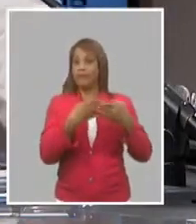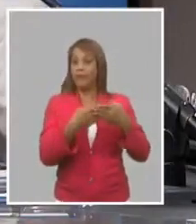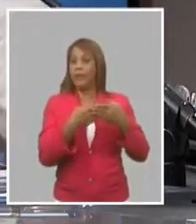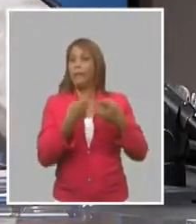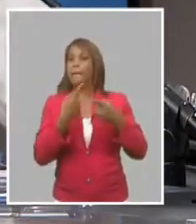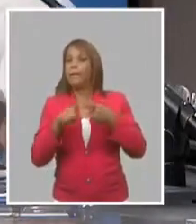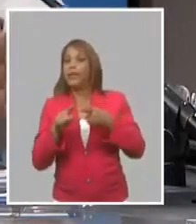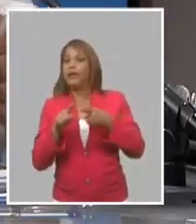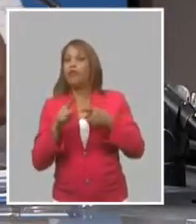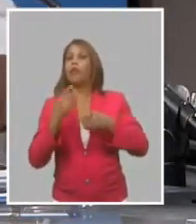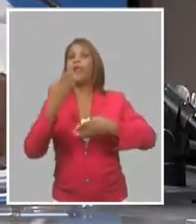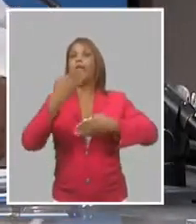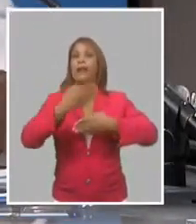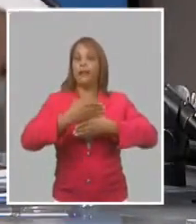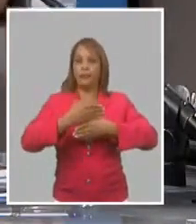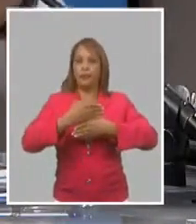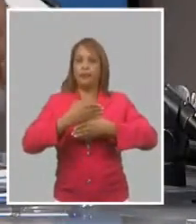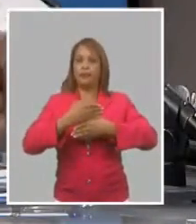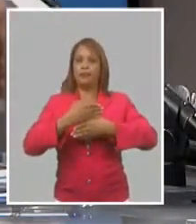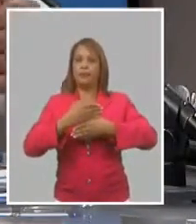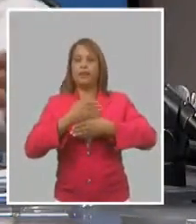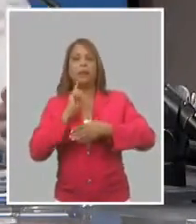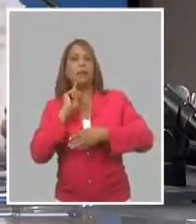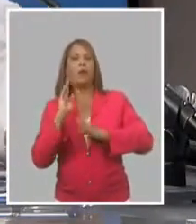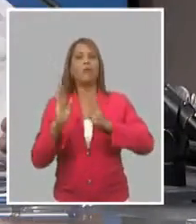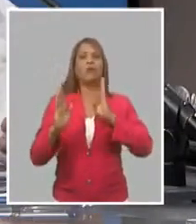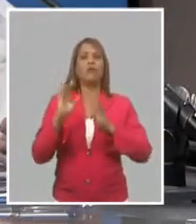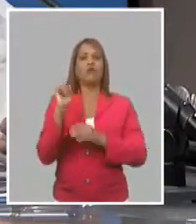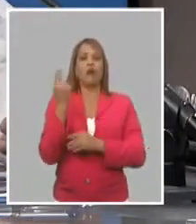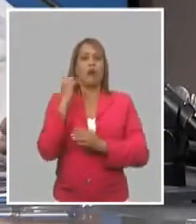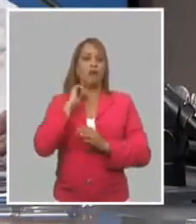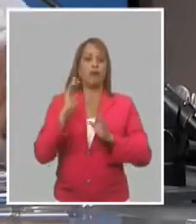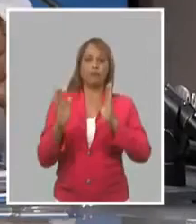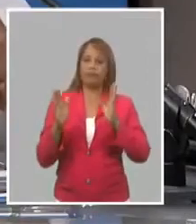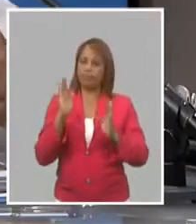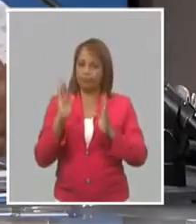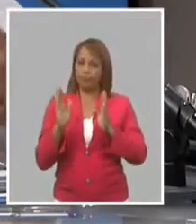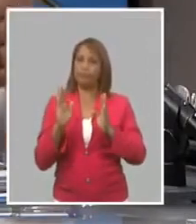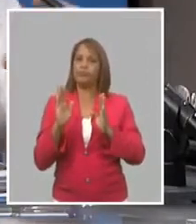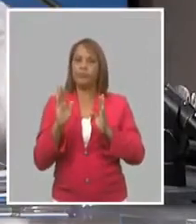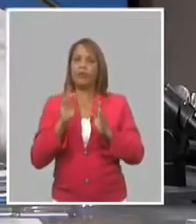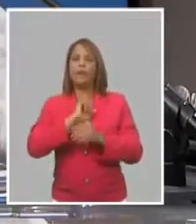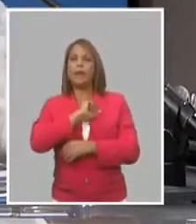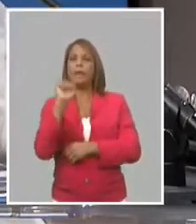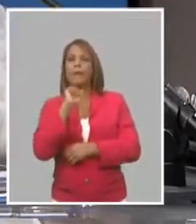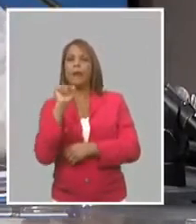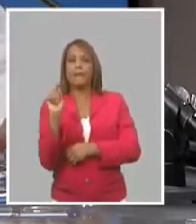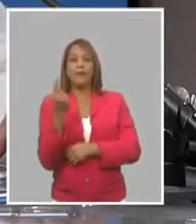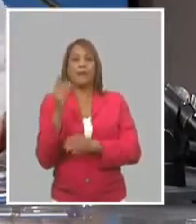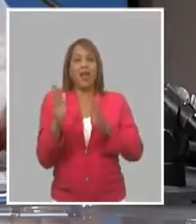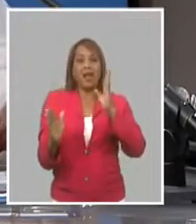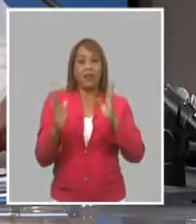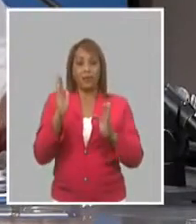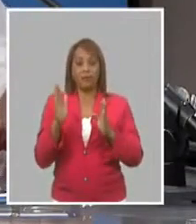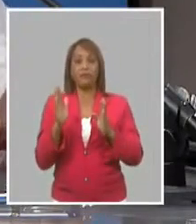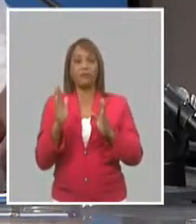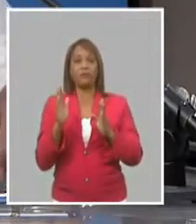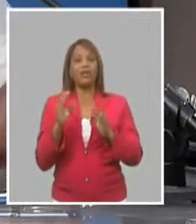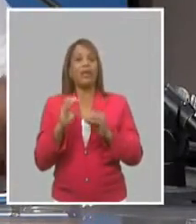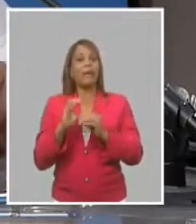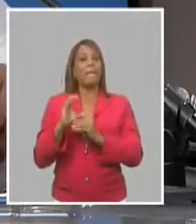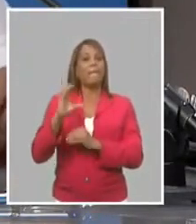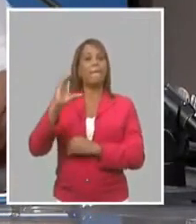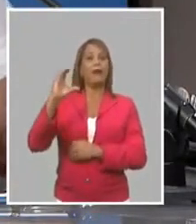pero con determinados límites, por lo menos durante el primer año, para lograr que en el primer año la